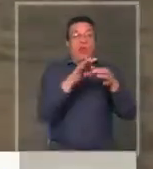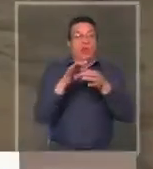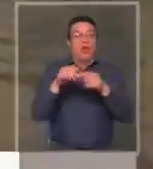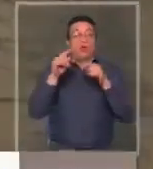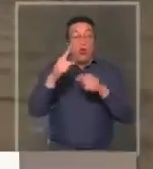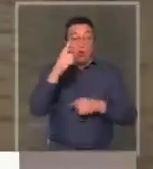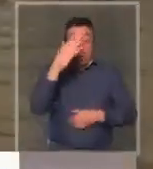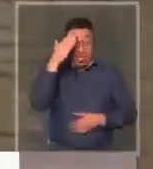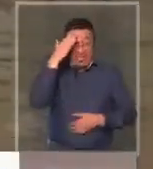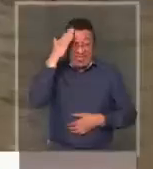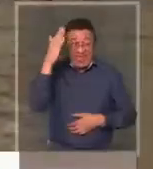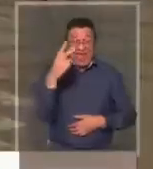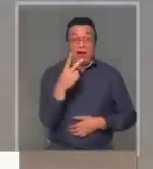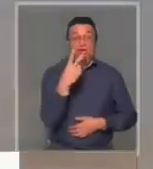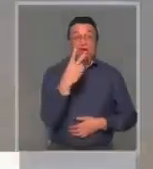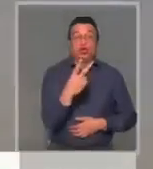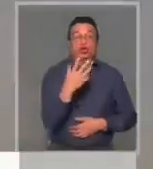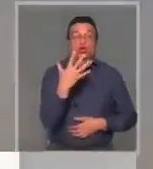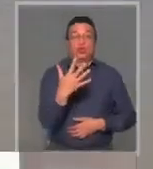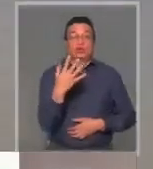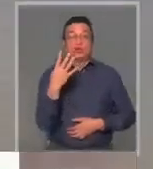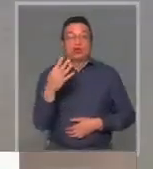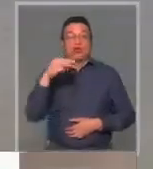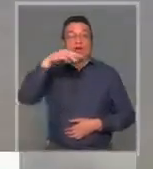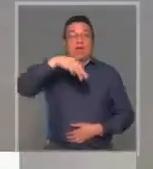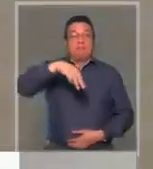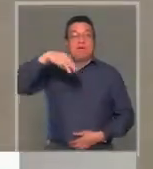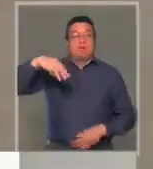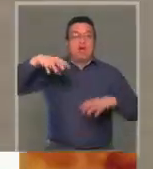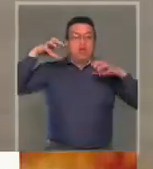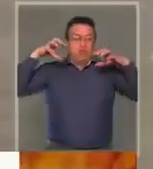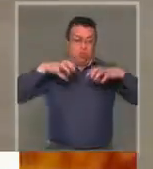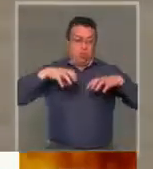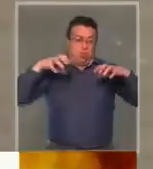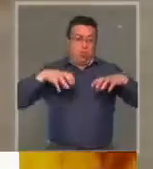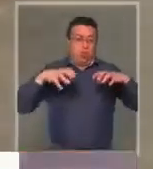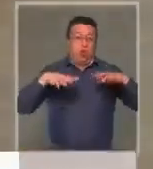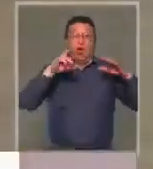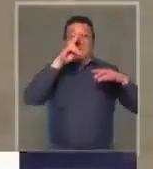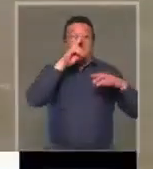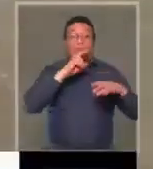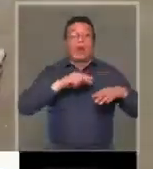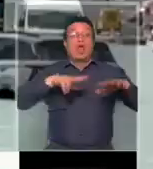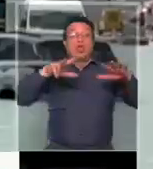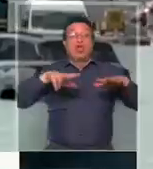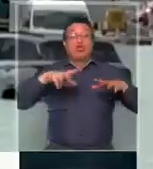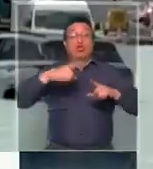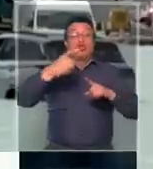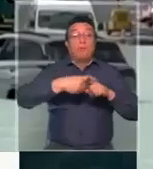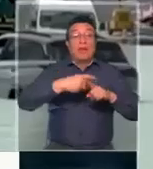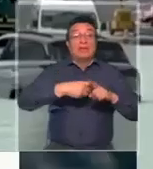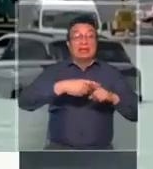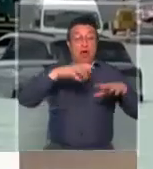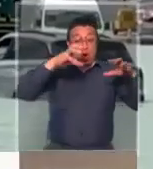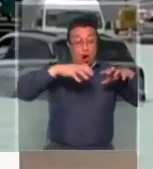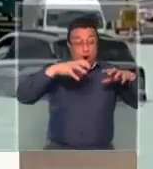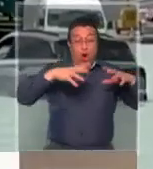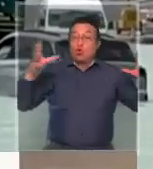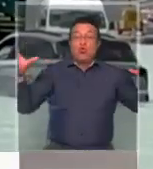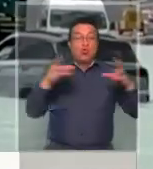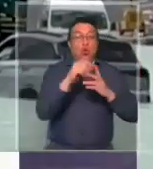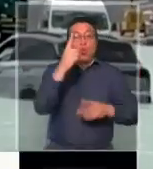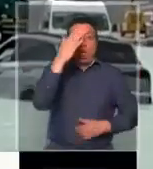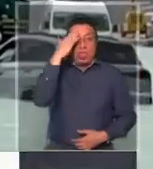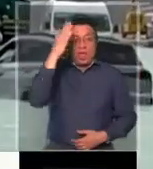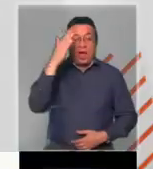día 254 milímetros de precipitaciones, el equivalente a 18 meses de lluvia. Hubo interrupción de